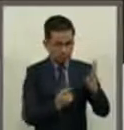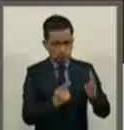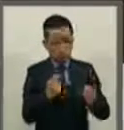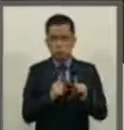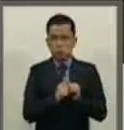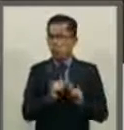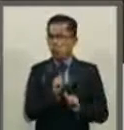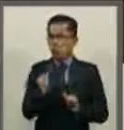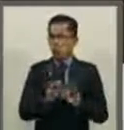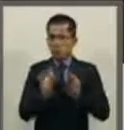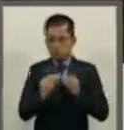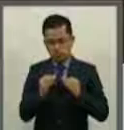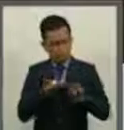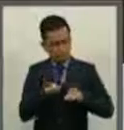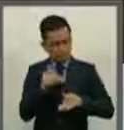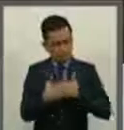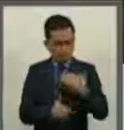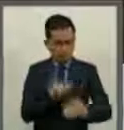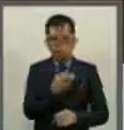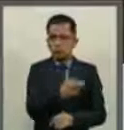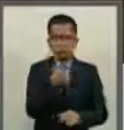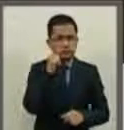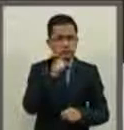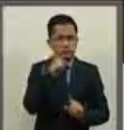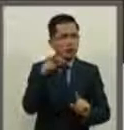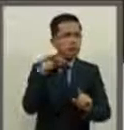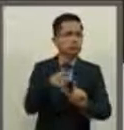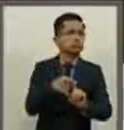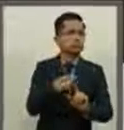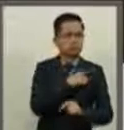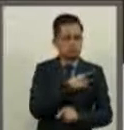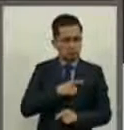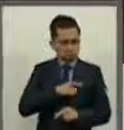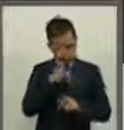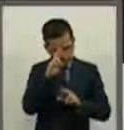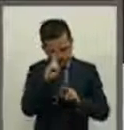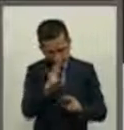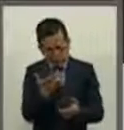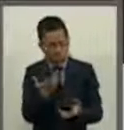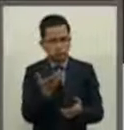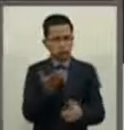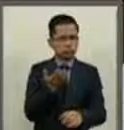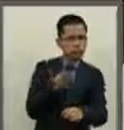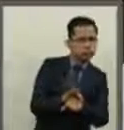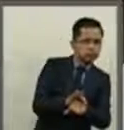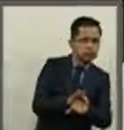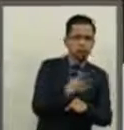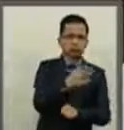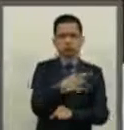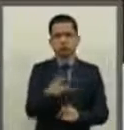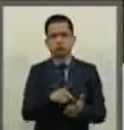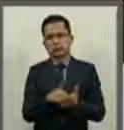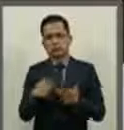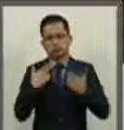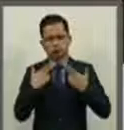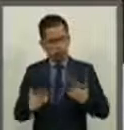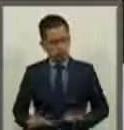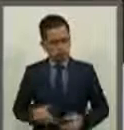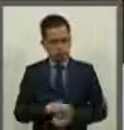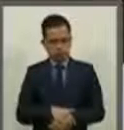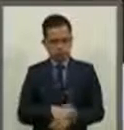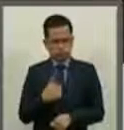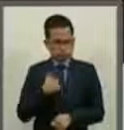base sea siempre la protección, el respeto y la garantía de los derechos humanos. Les invito a sumarnos